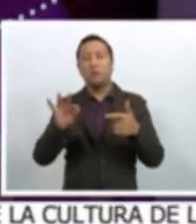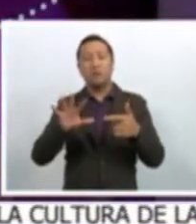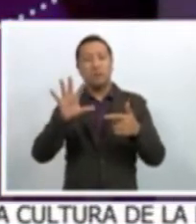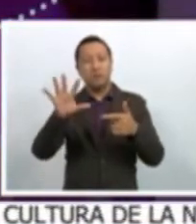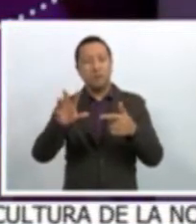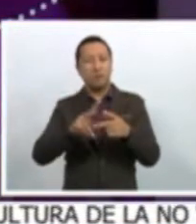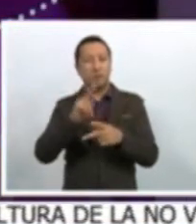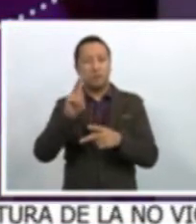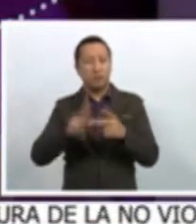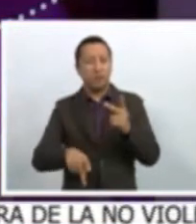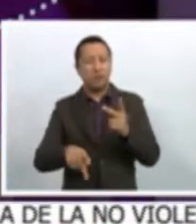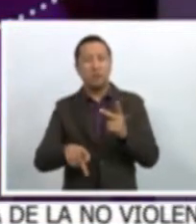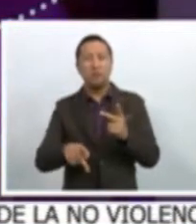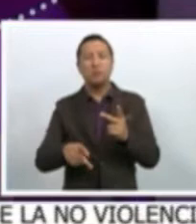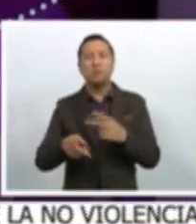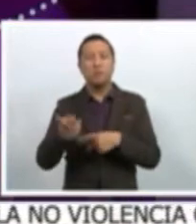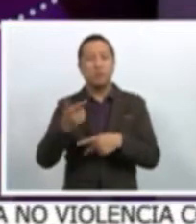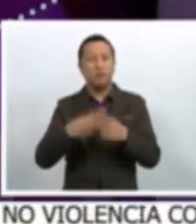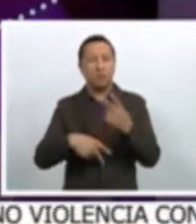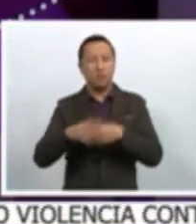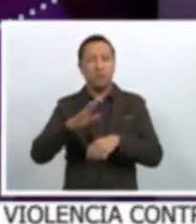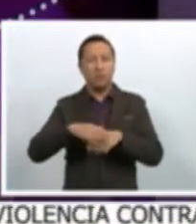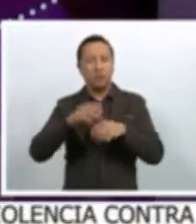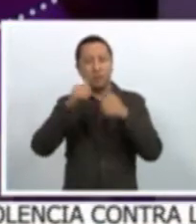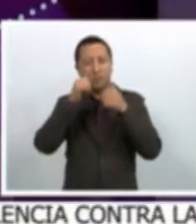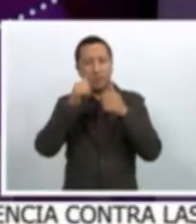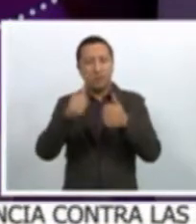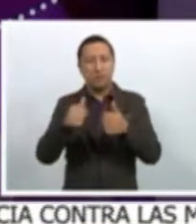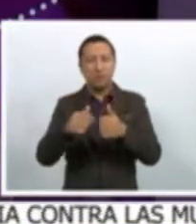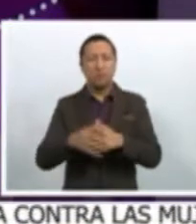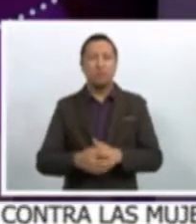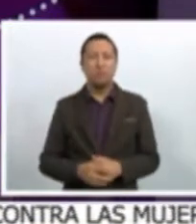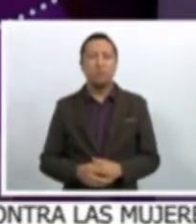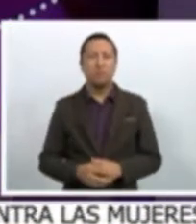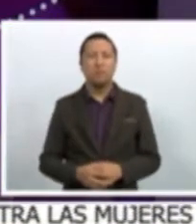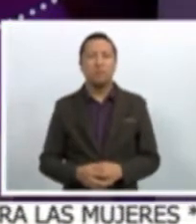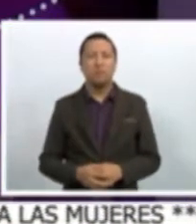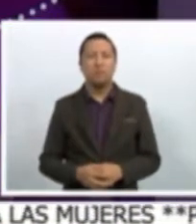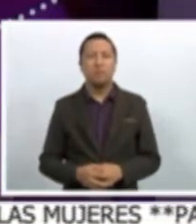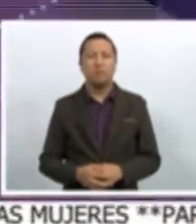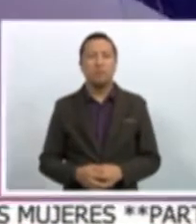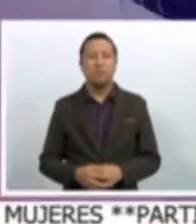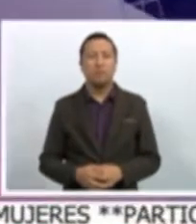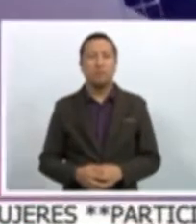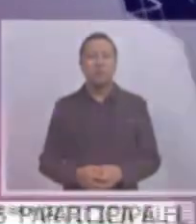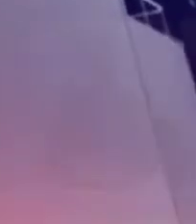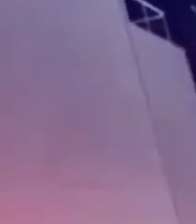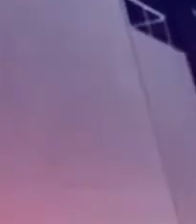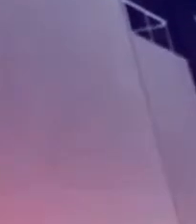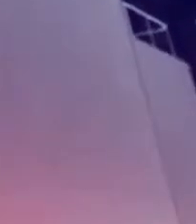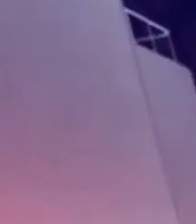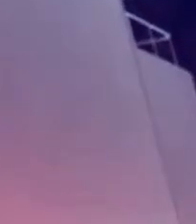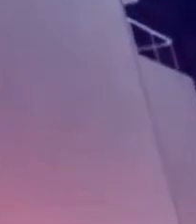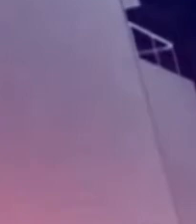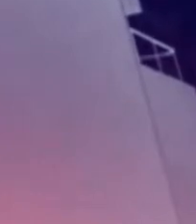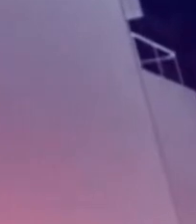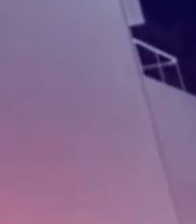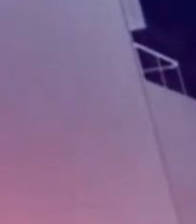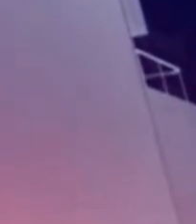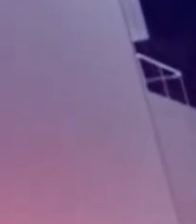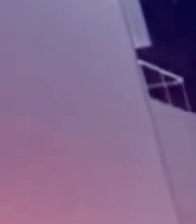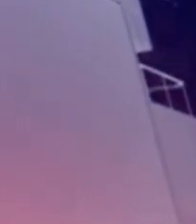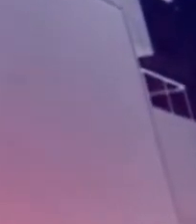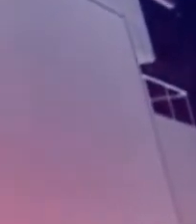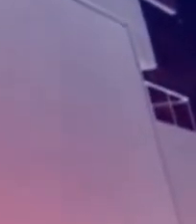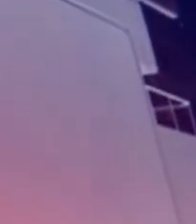45 minutos, momento de hacer una pausa. Quédese con nosotros porque enseguida estamos de regreso. ¿A que no lo